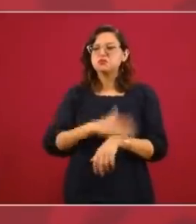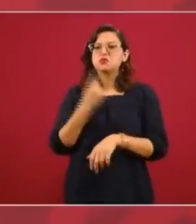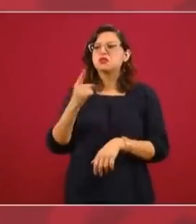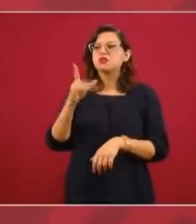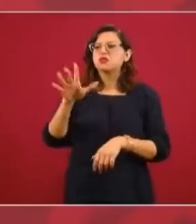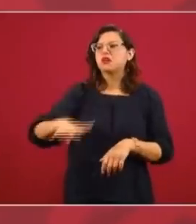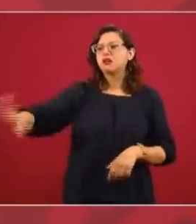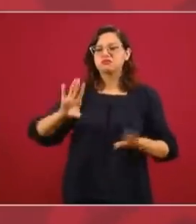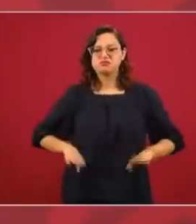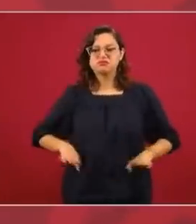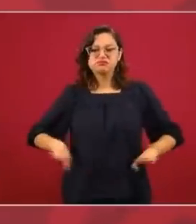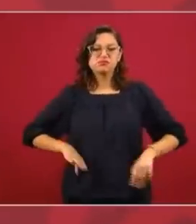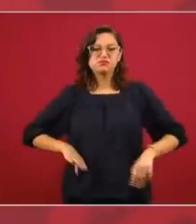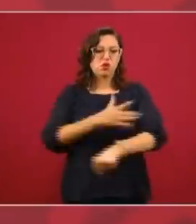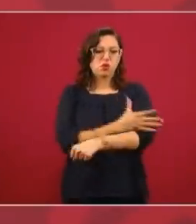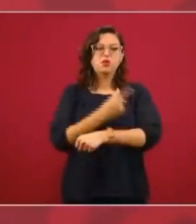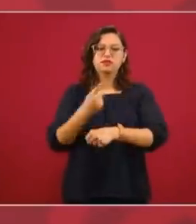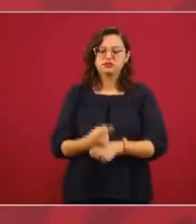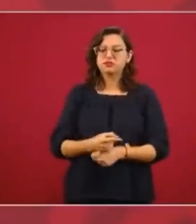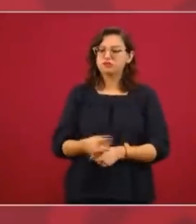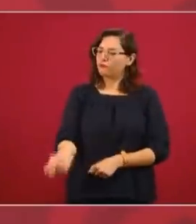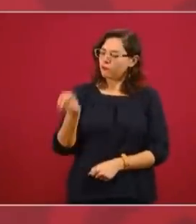porque hay que diferenciar.